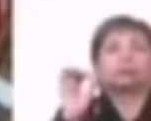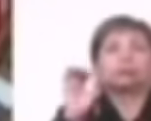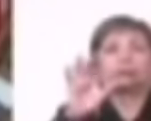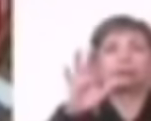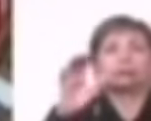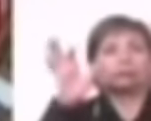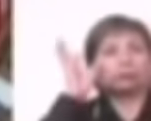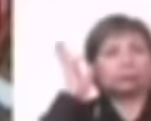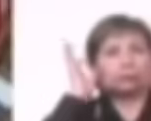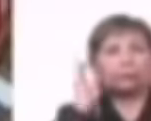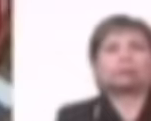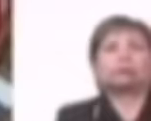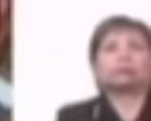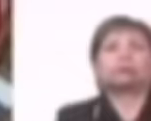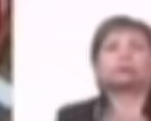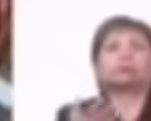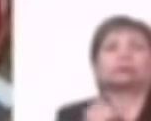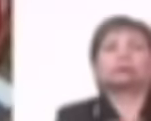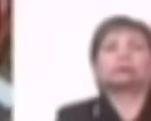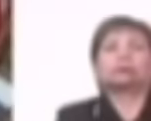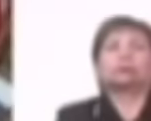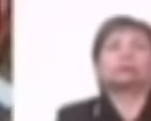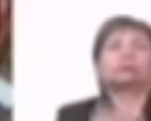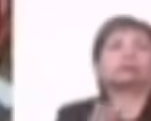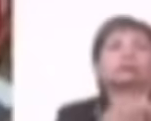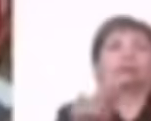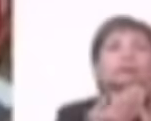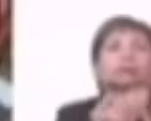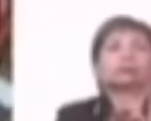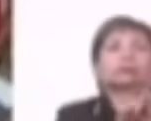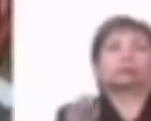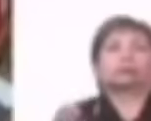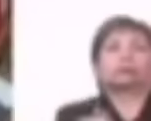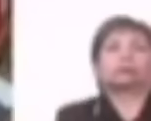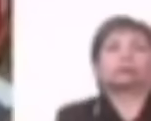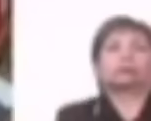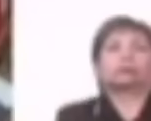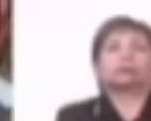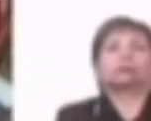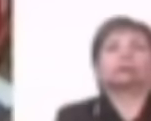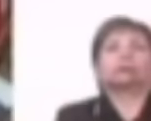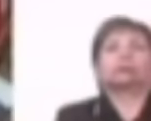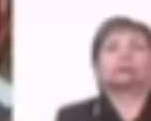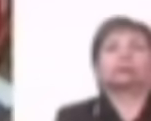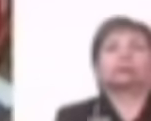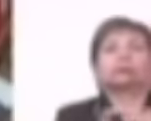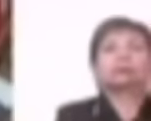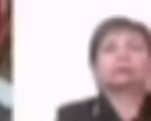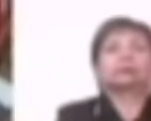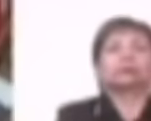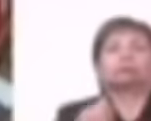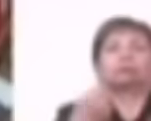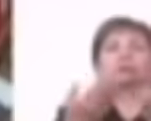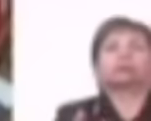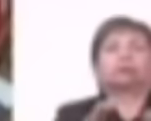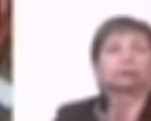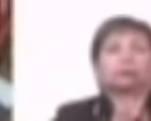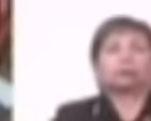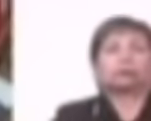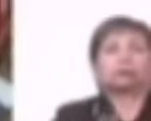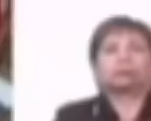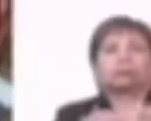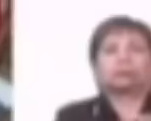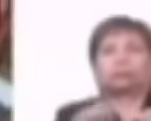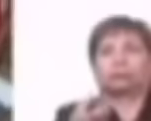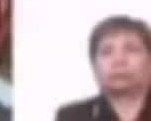del fujimorismo. Queremos, señor presidente, a puertas de entrar a la OCDE, queremos estar en un país que no ofrezca predictibilidad económica para